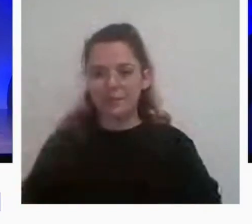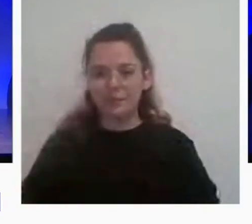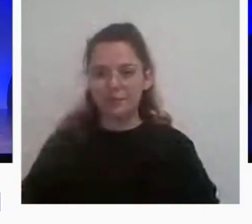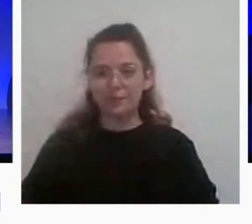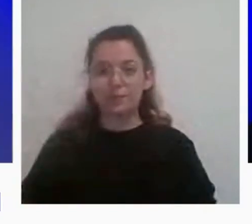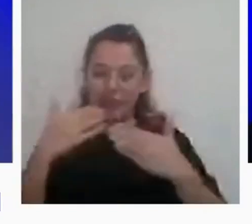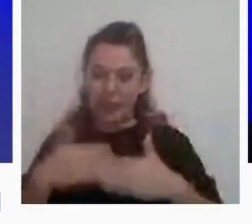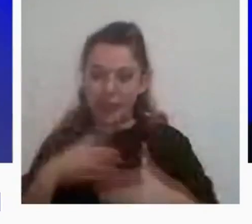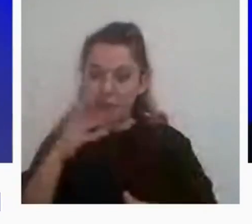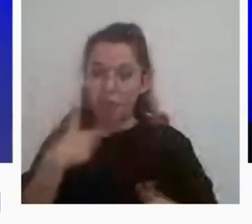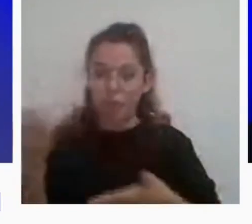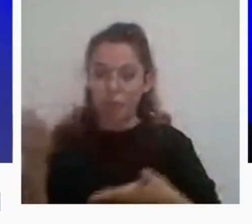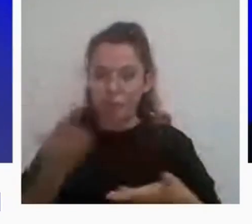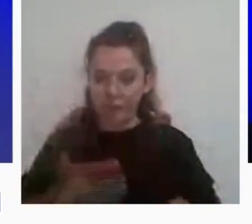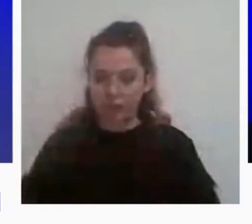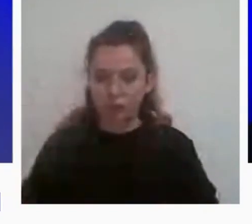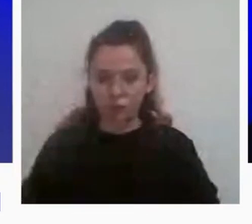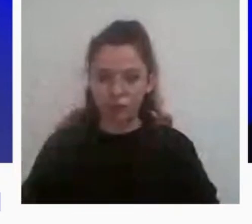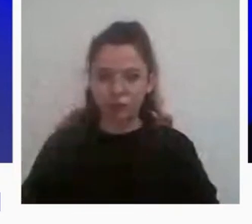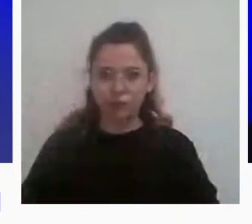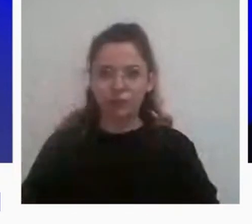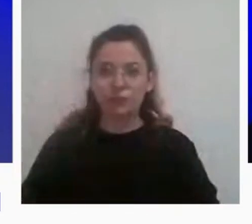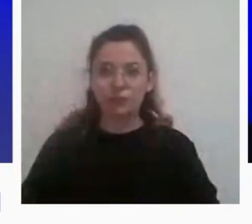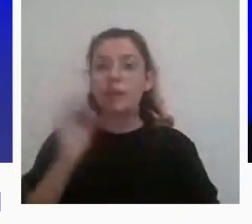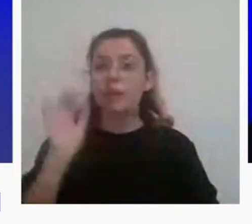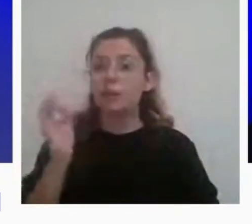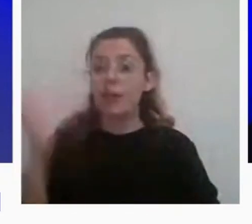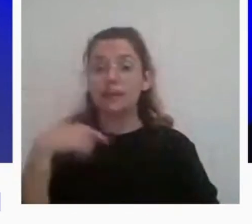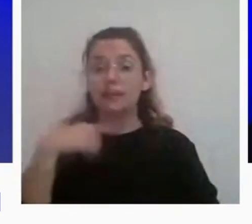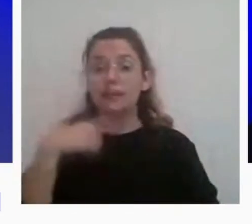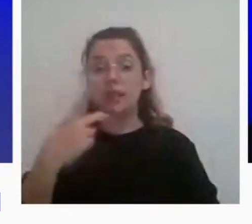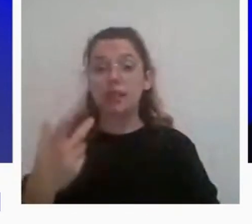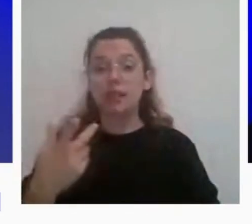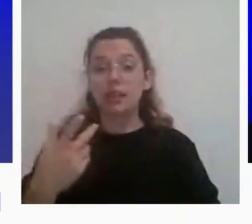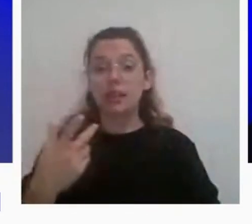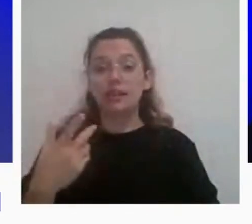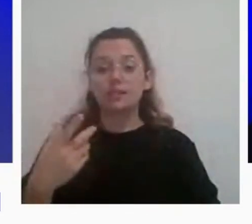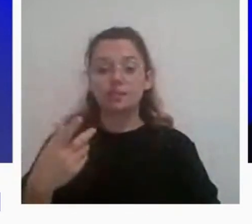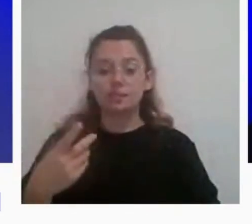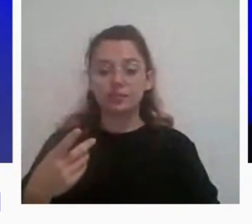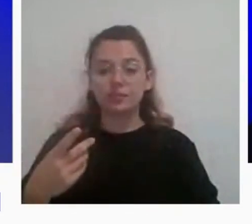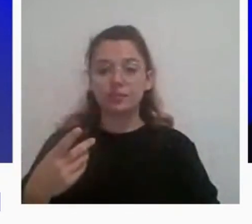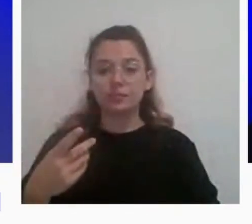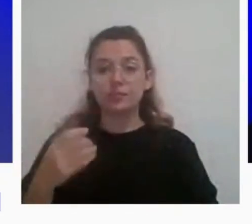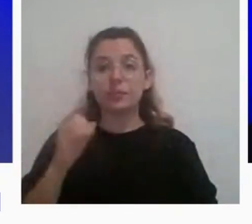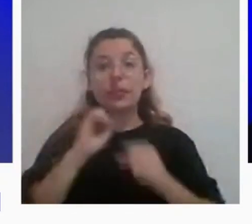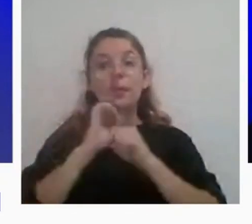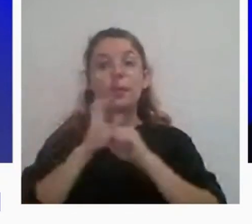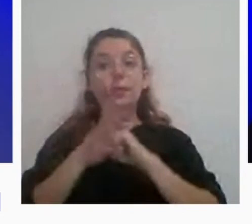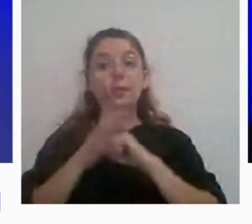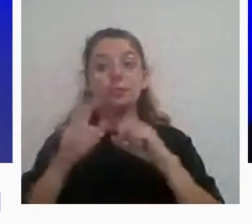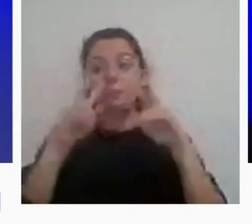por invitarnos. Y bueno, como bien decía antes, y veis hilar por ahí un poco en que la pandemia generó nuevas oportunidades, a